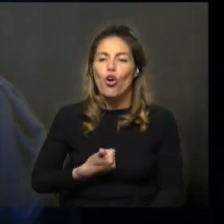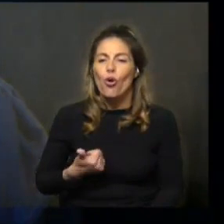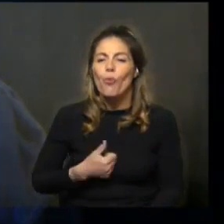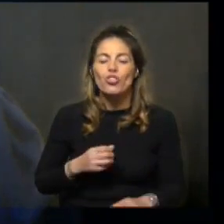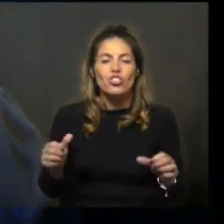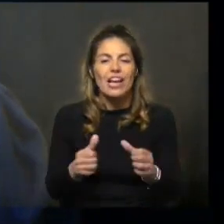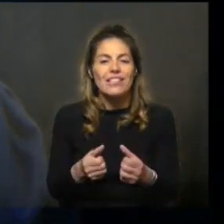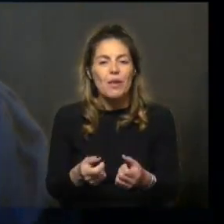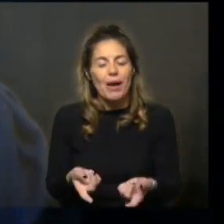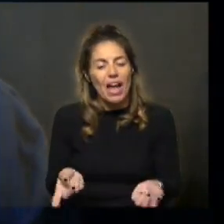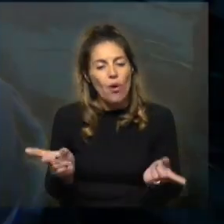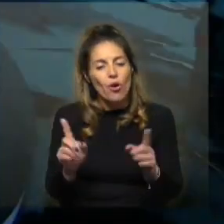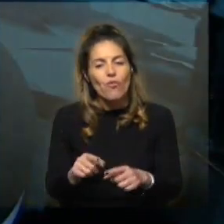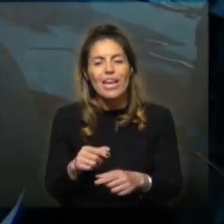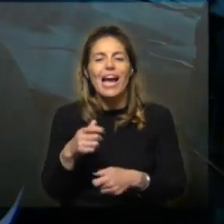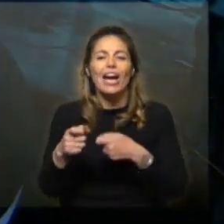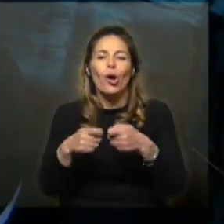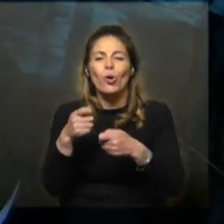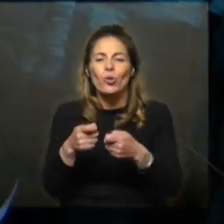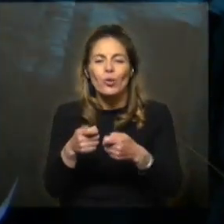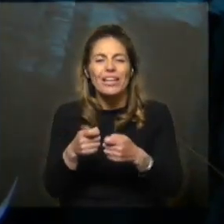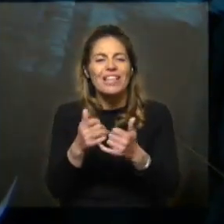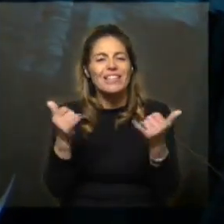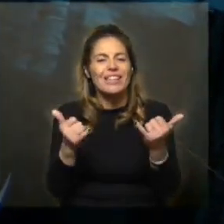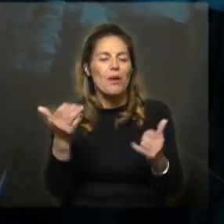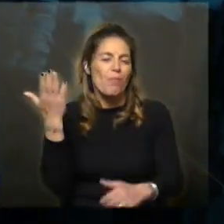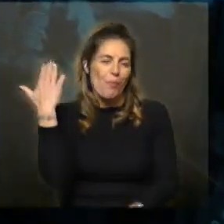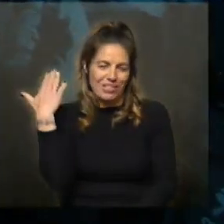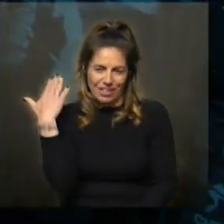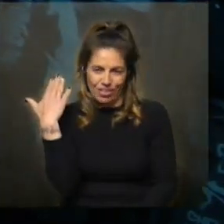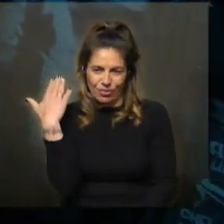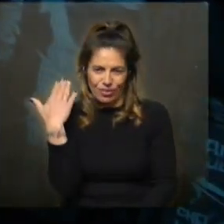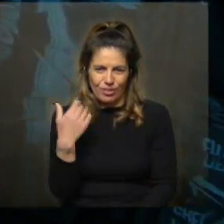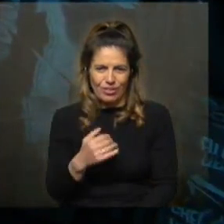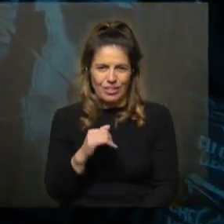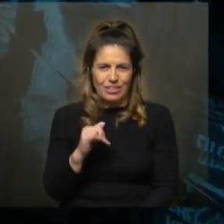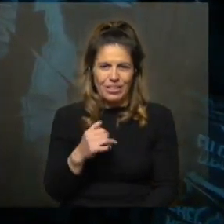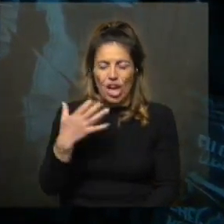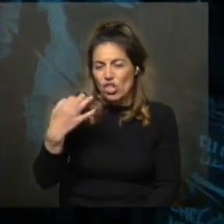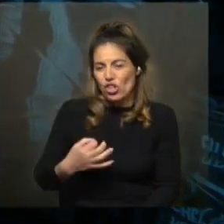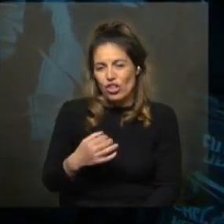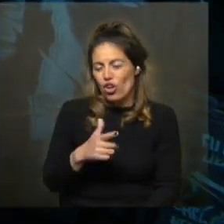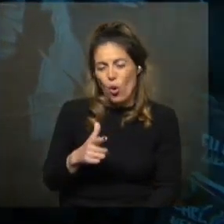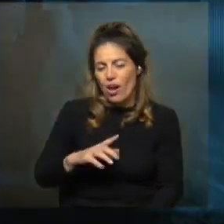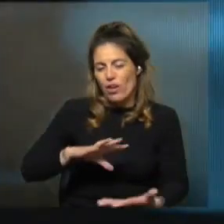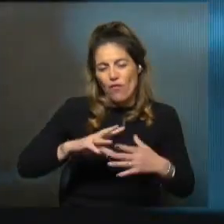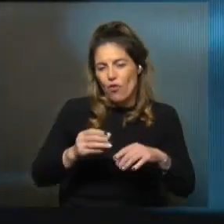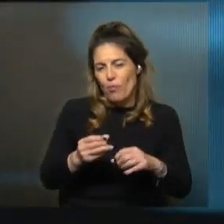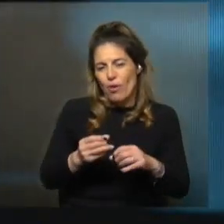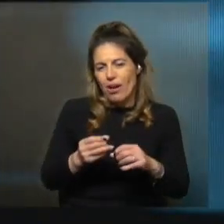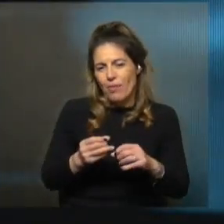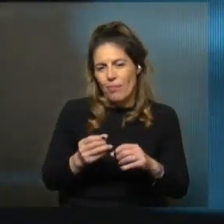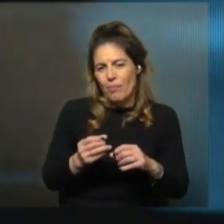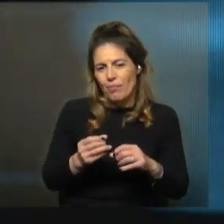hace para reconstruir ese ese tiempo pasado Sí yo creo que no hay una fórmula no